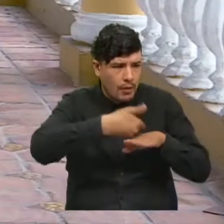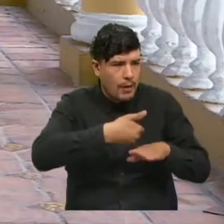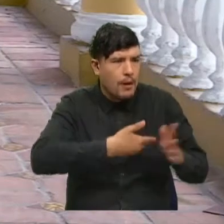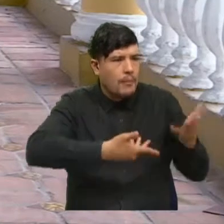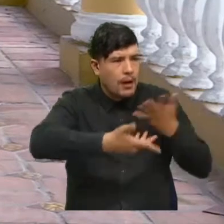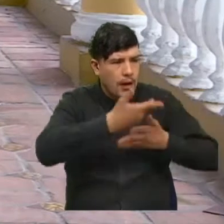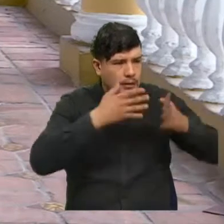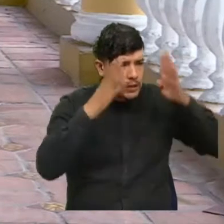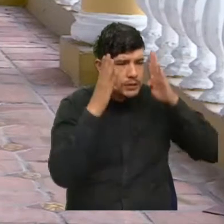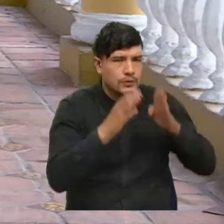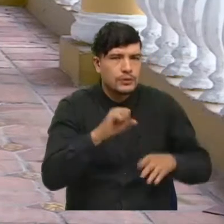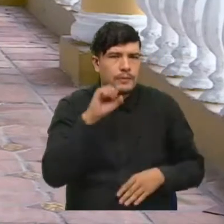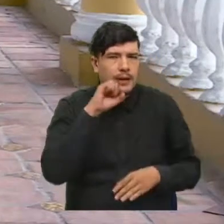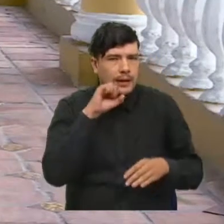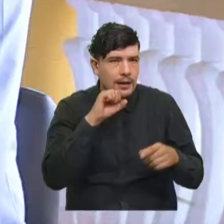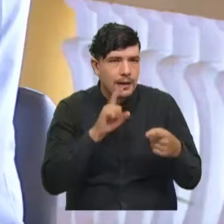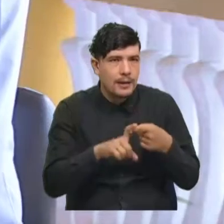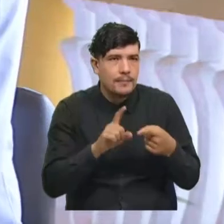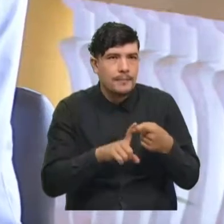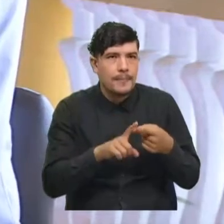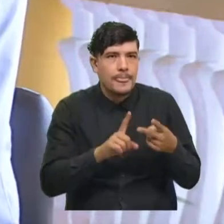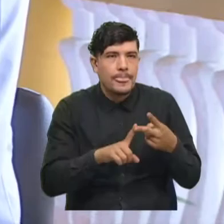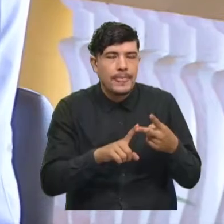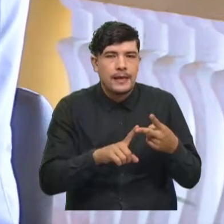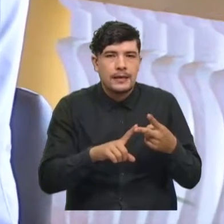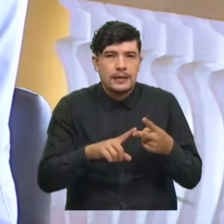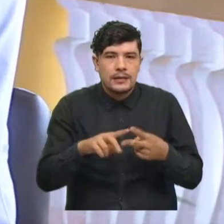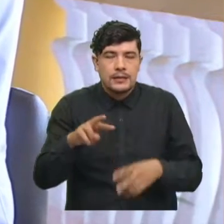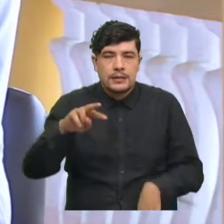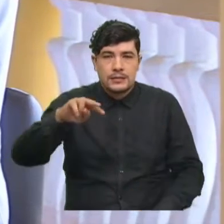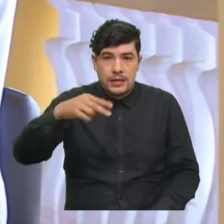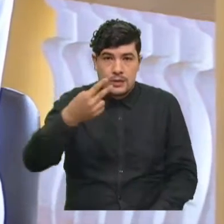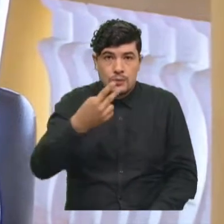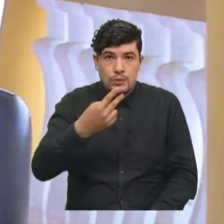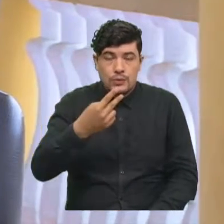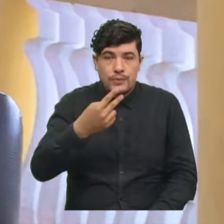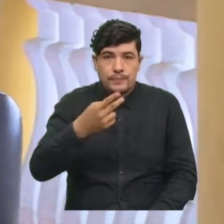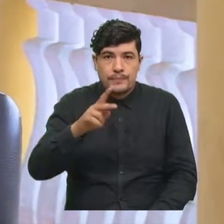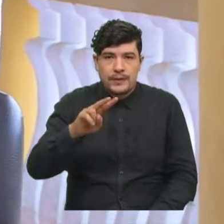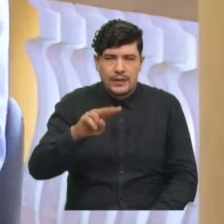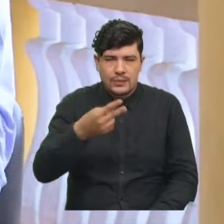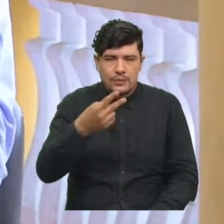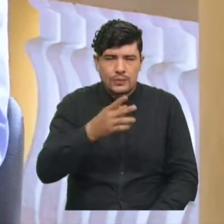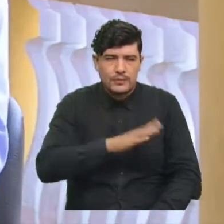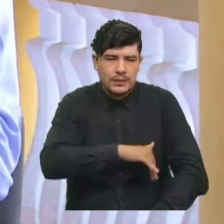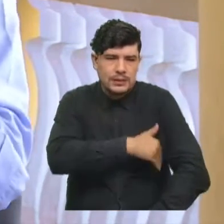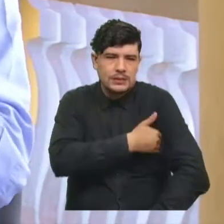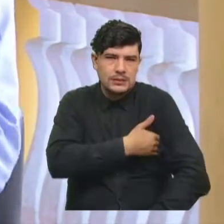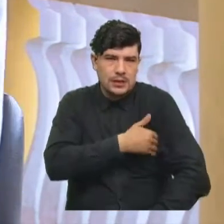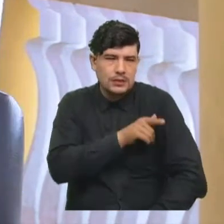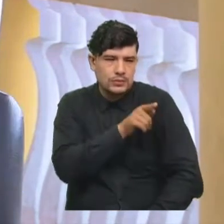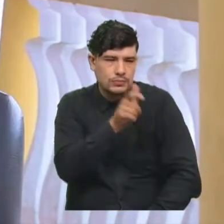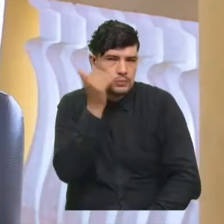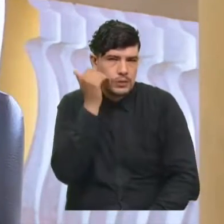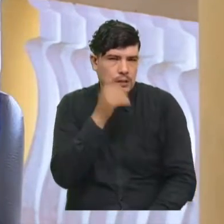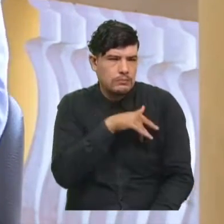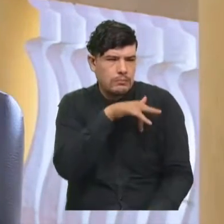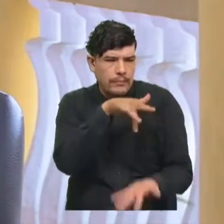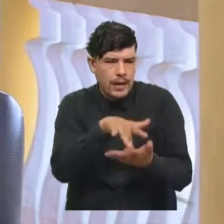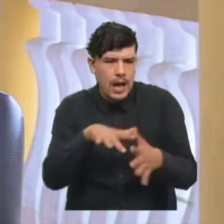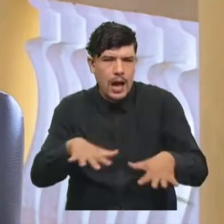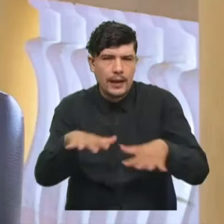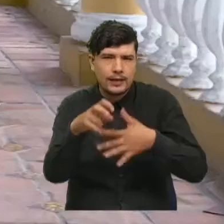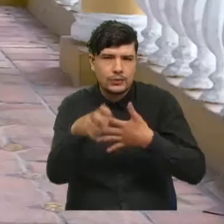magdalena medio también la viceministra en la provincia de vélez hemos también trabajado y articulado y